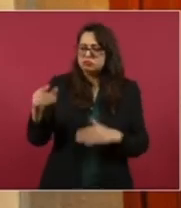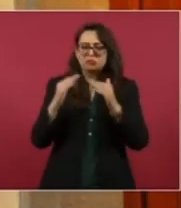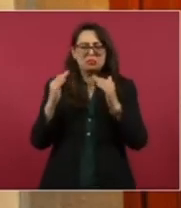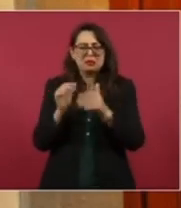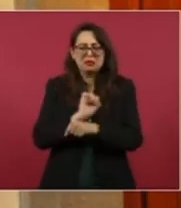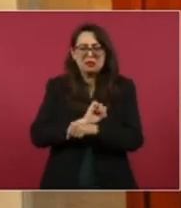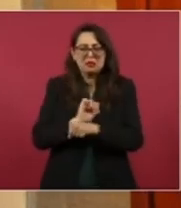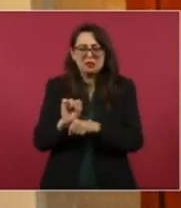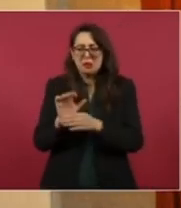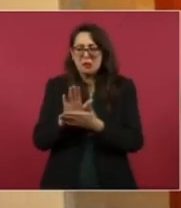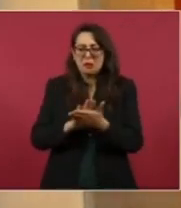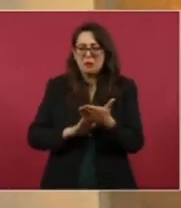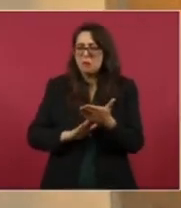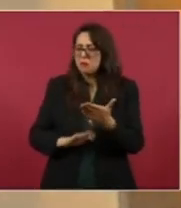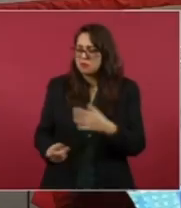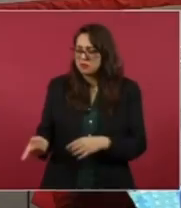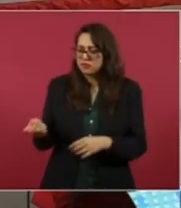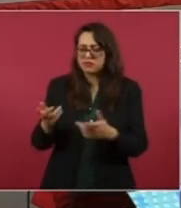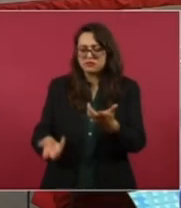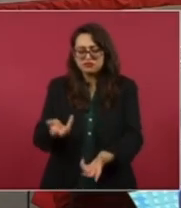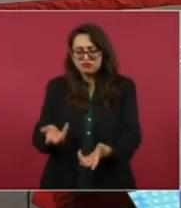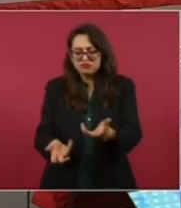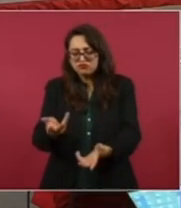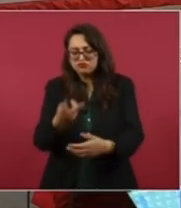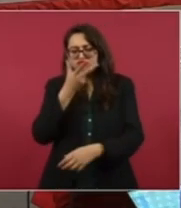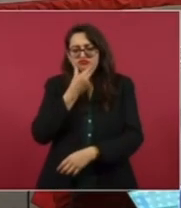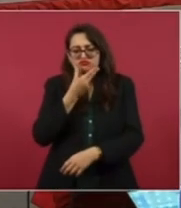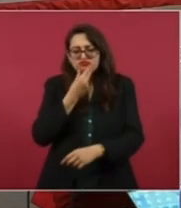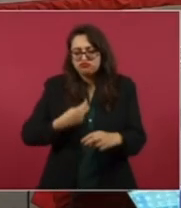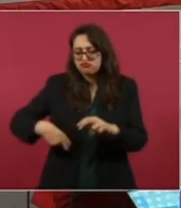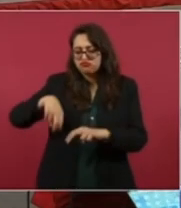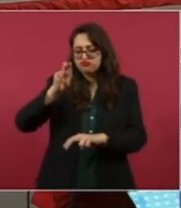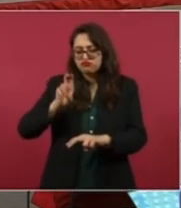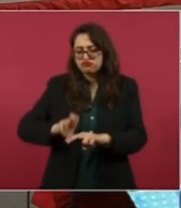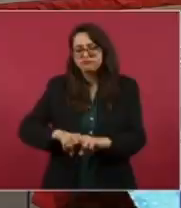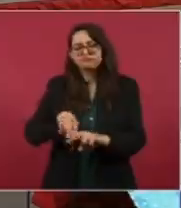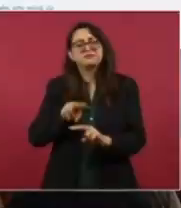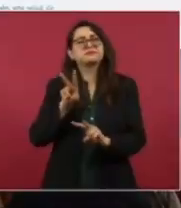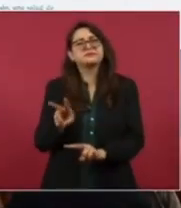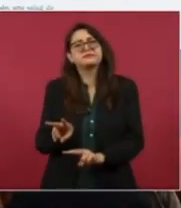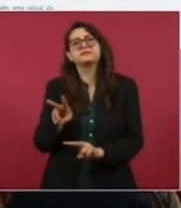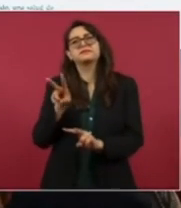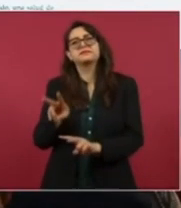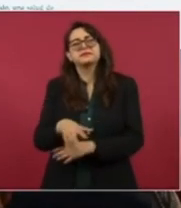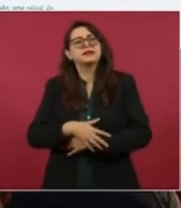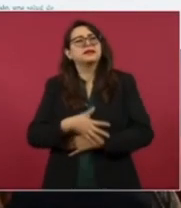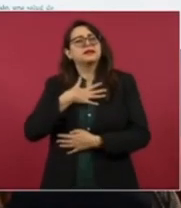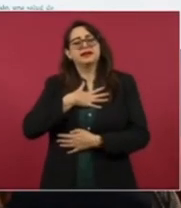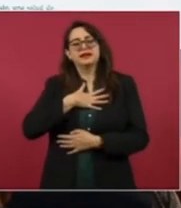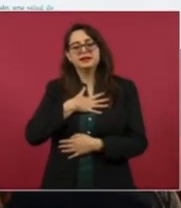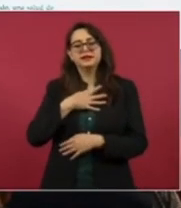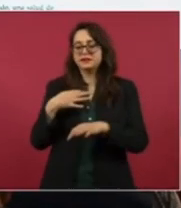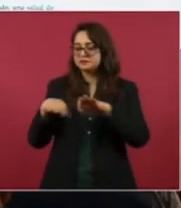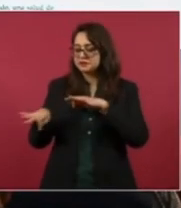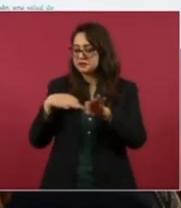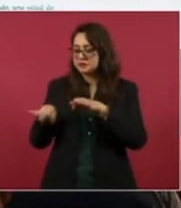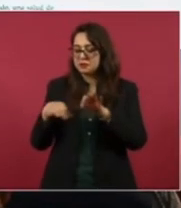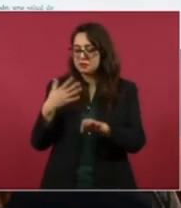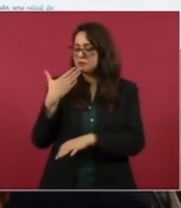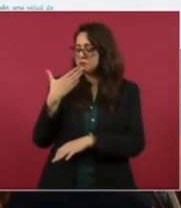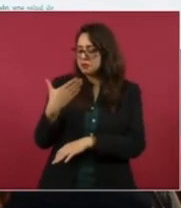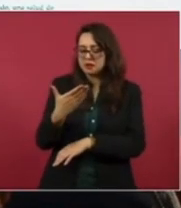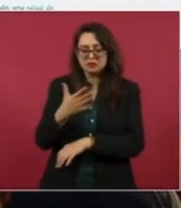sentado junto a la lumbre de la chimenea. Qué bella es la vida con el trabajo realizado, una salud de